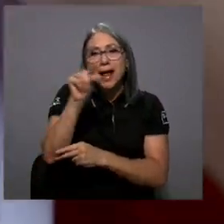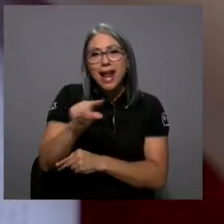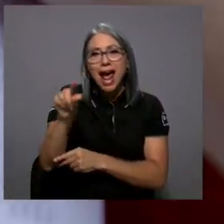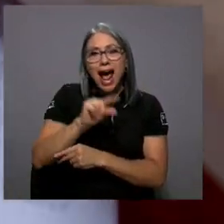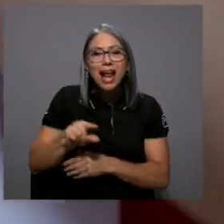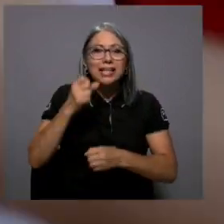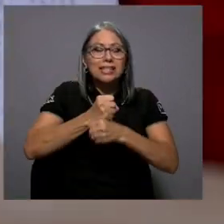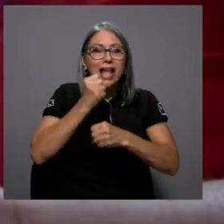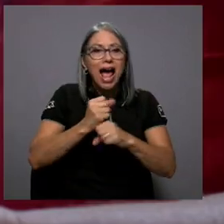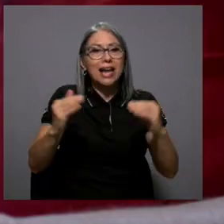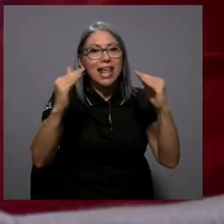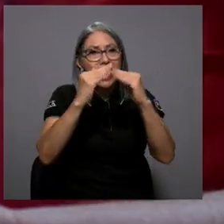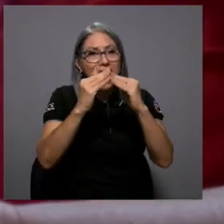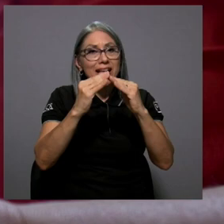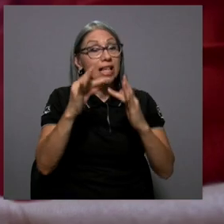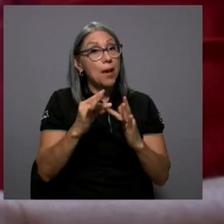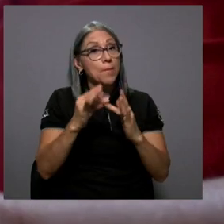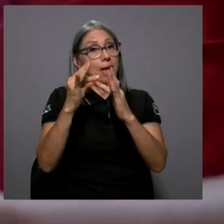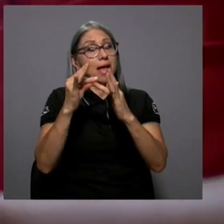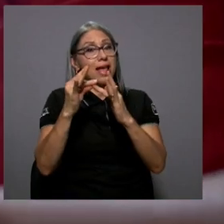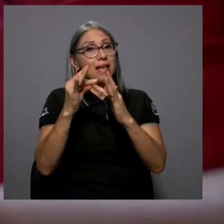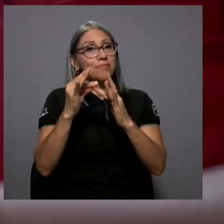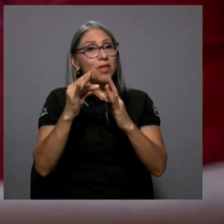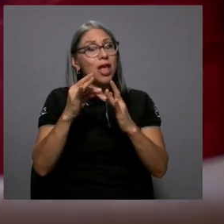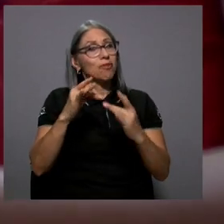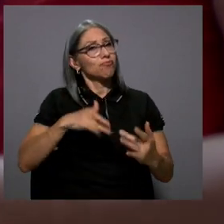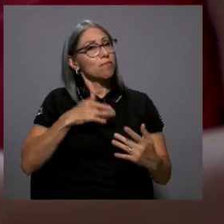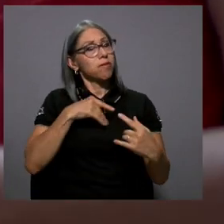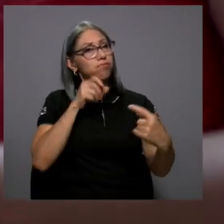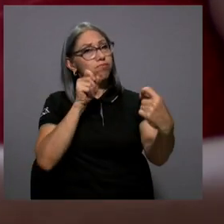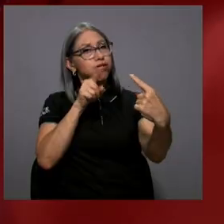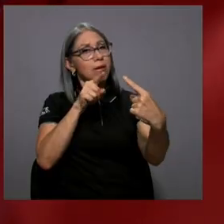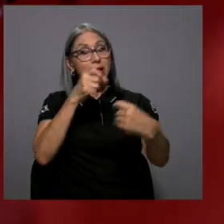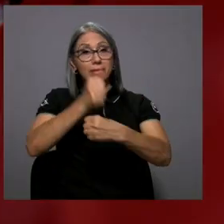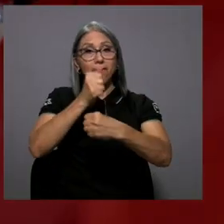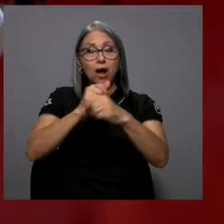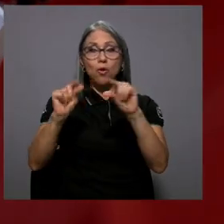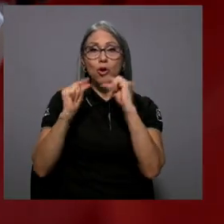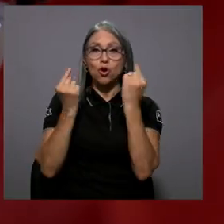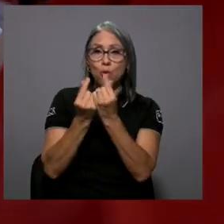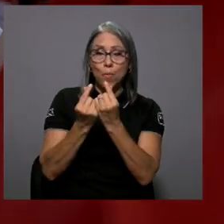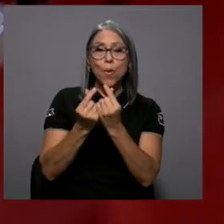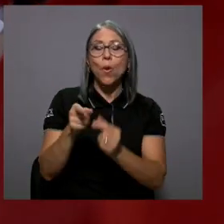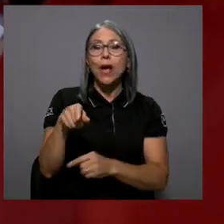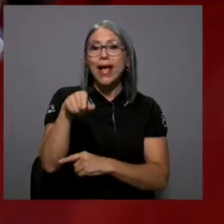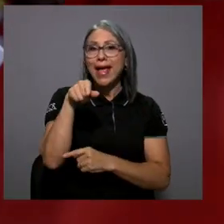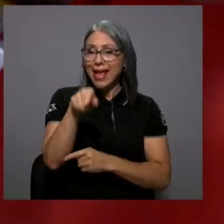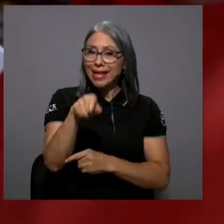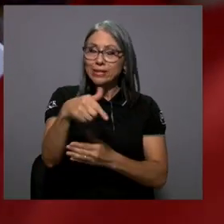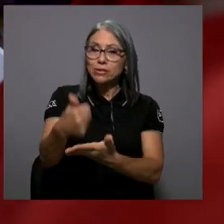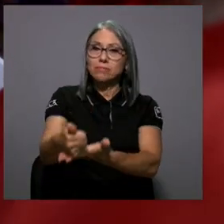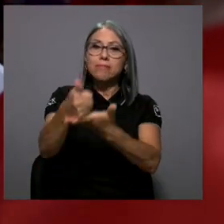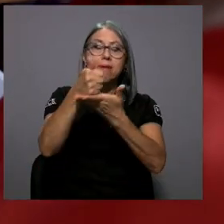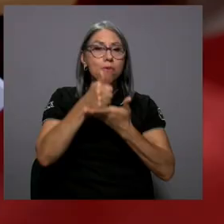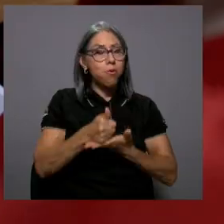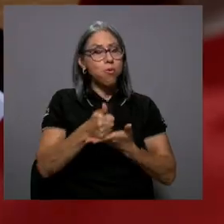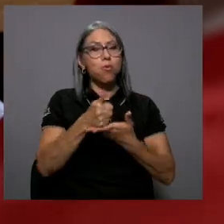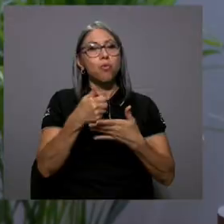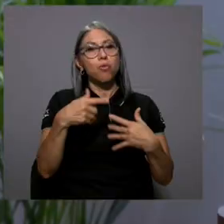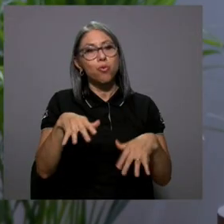las tareas y sobre todo esa empatía, el trabajo en grupo, eso me ayudó